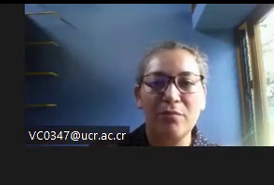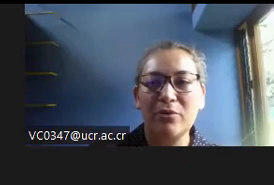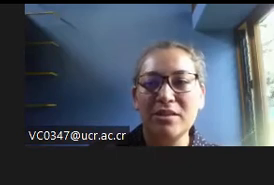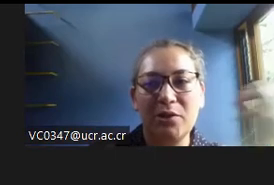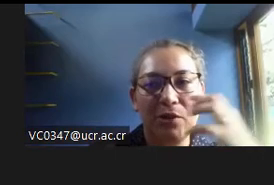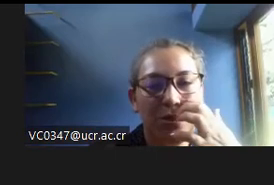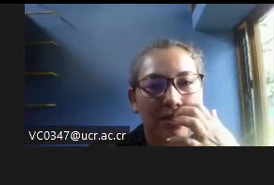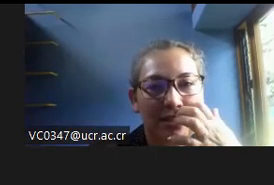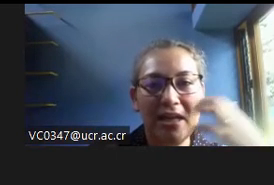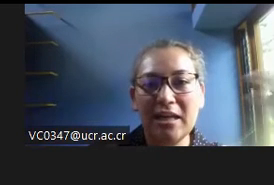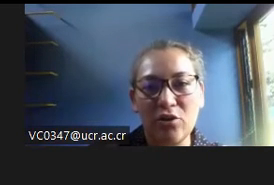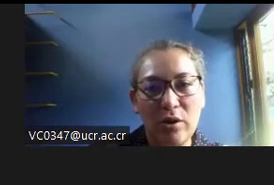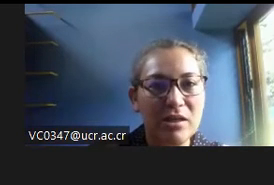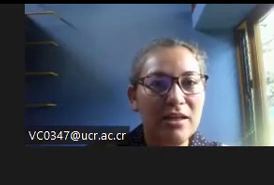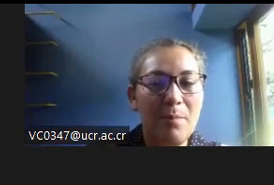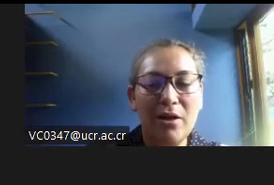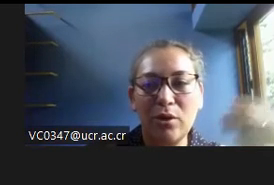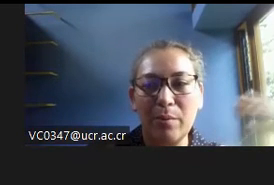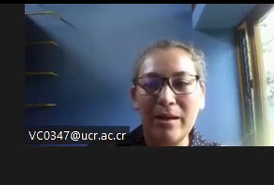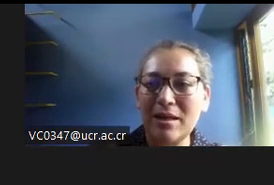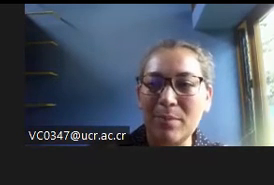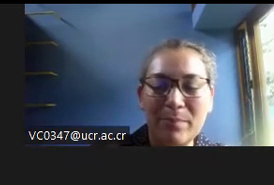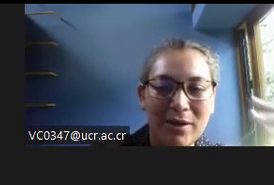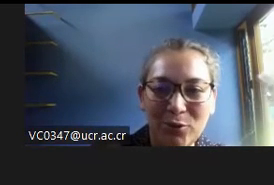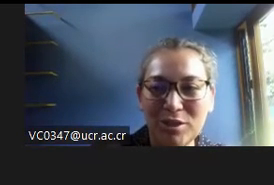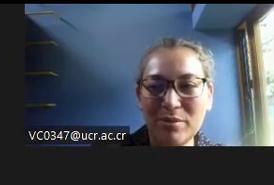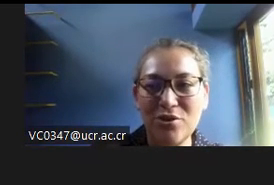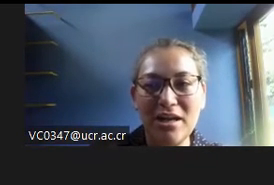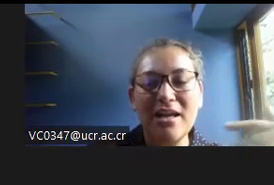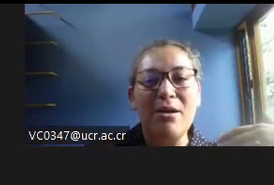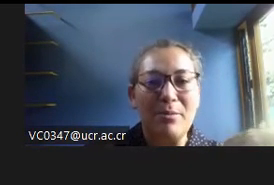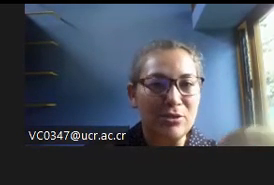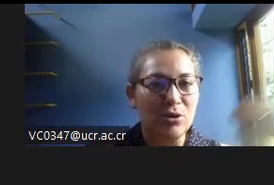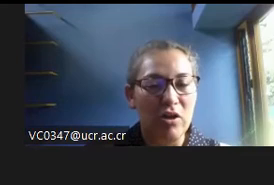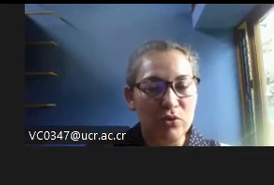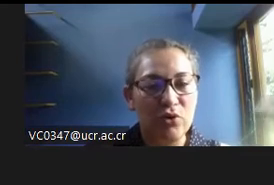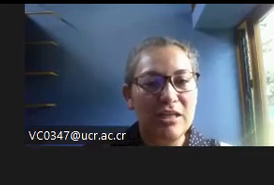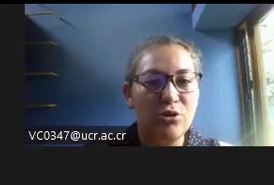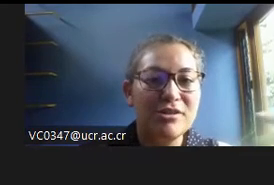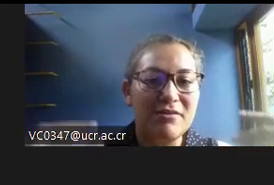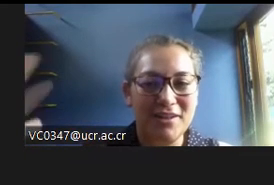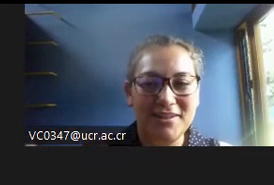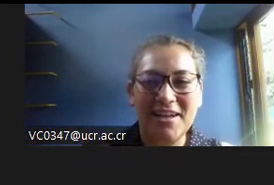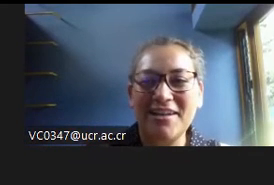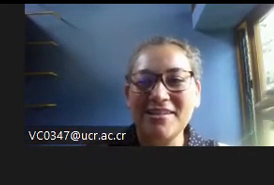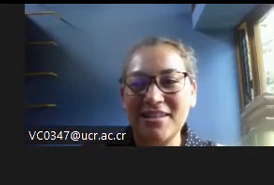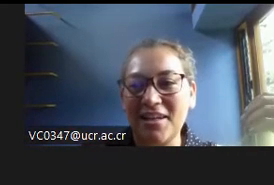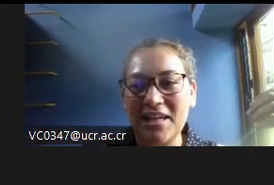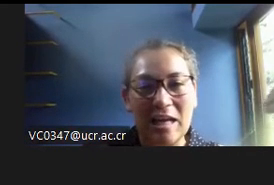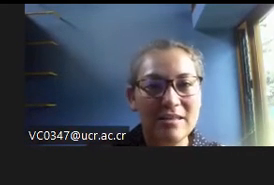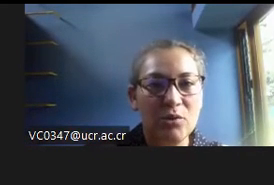se transforma en nuestra vida universitaria, que no vamos a ir de la mano de mamá, de papá o de otra persona, sino que vamos solas, solos a